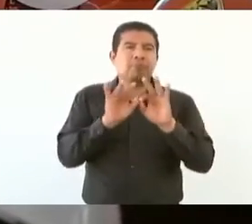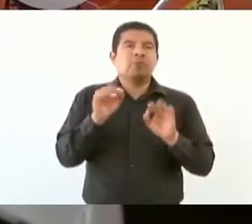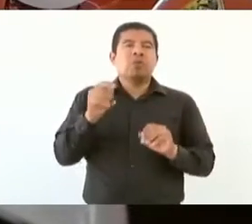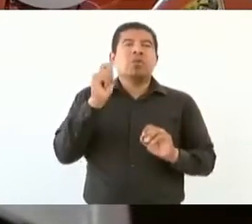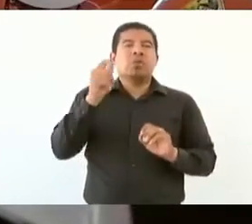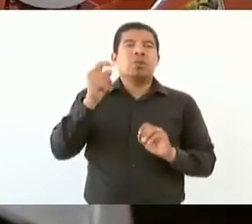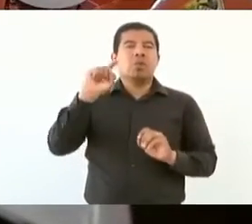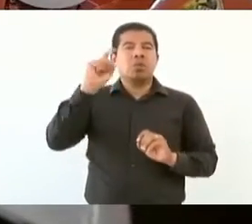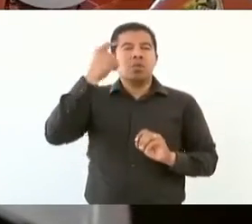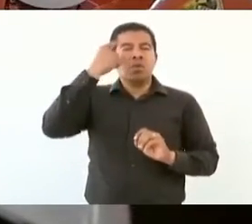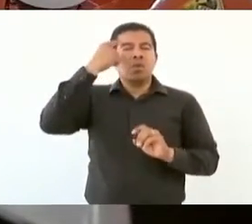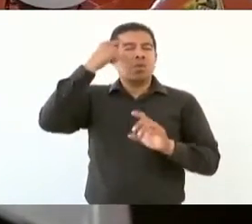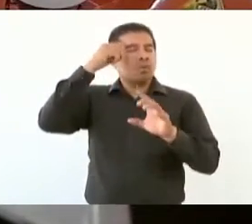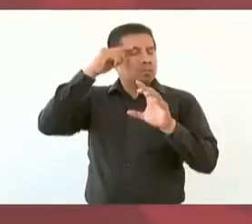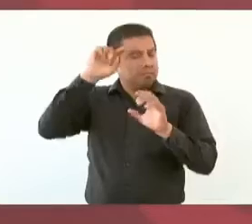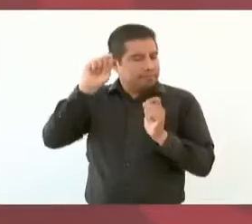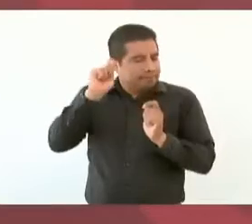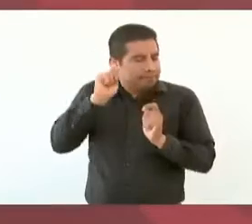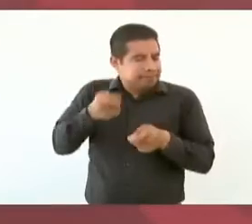que en